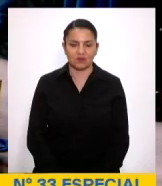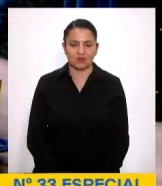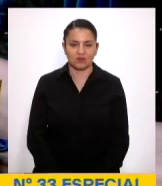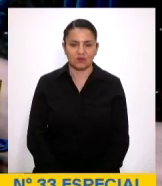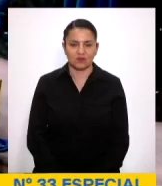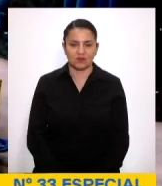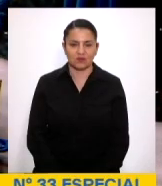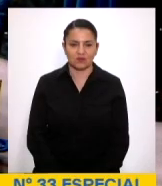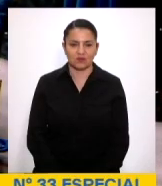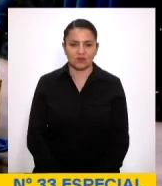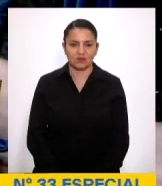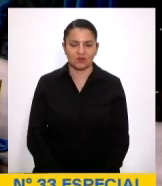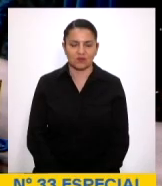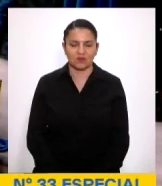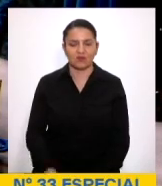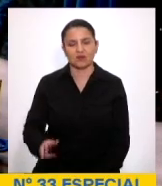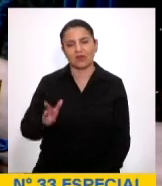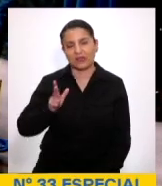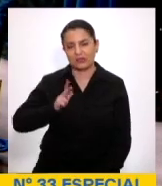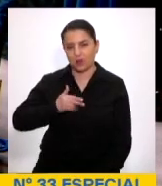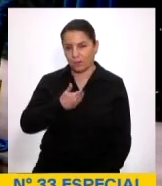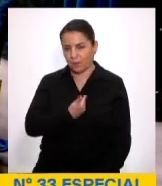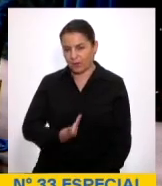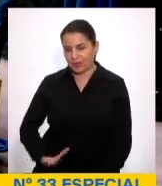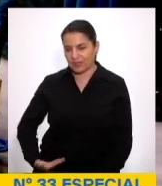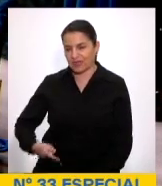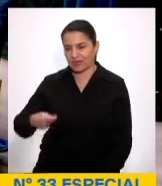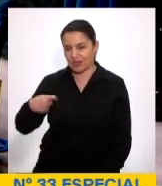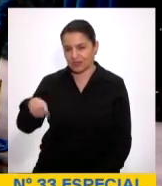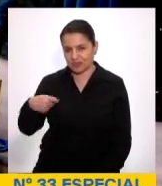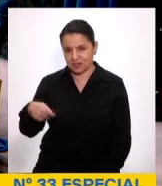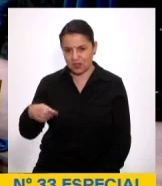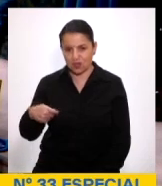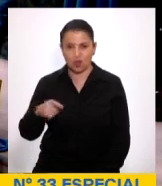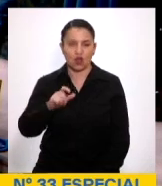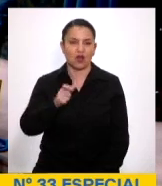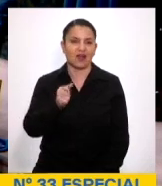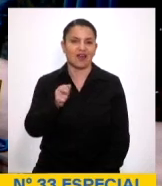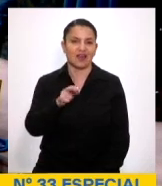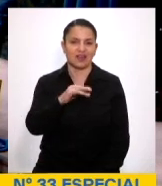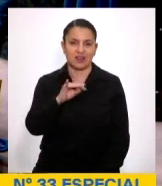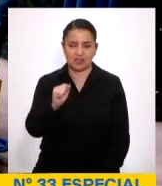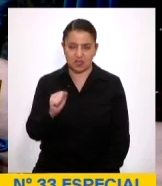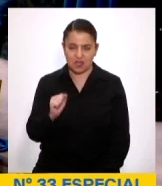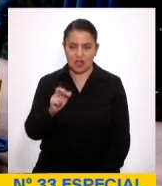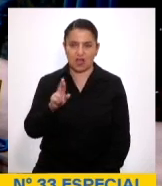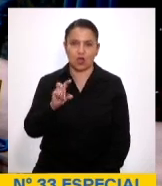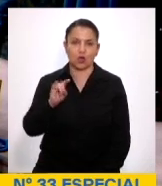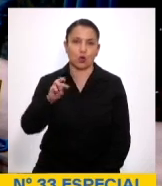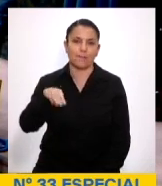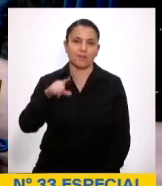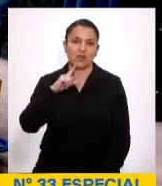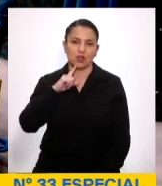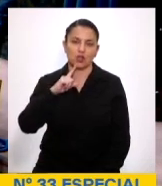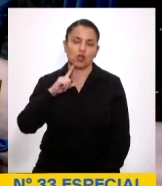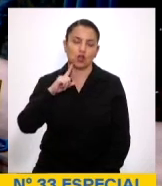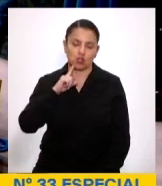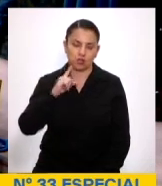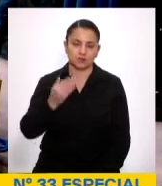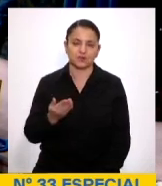palabra señor presidente del senado senador José García rumin señor vicepresidente del